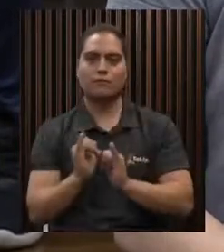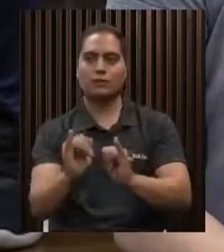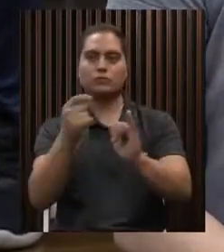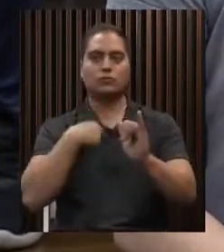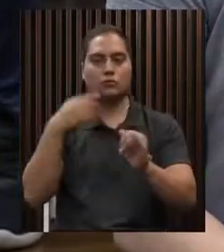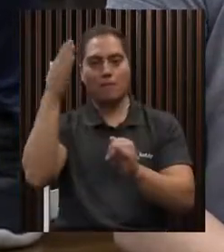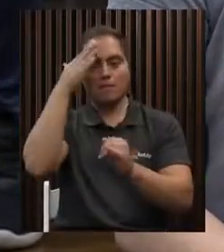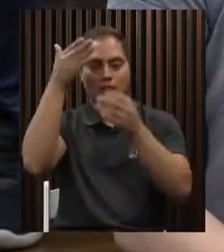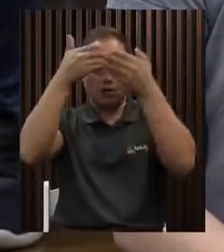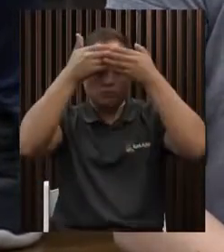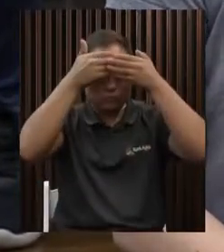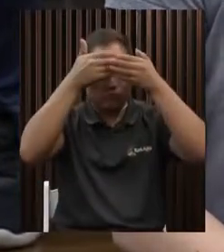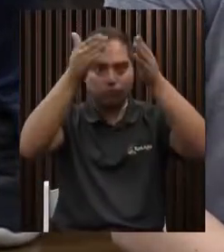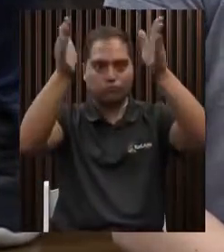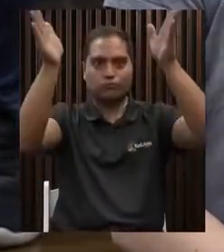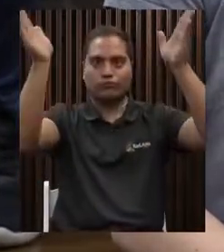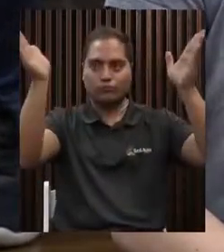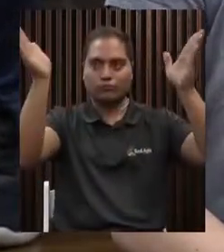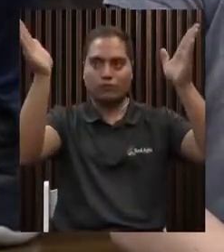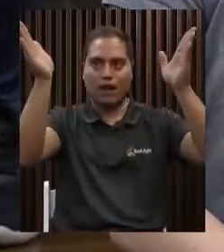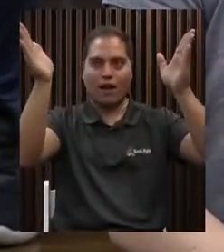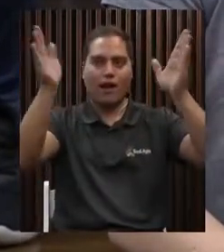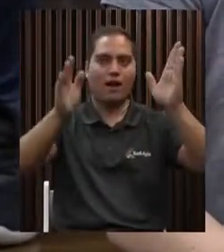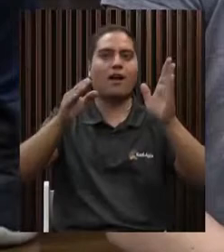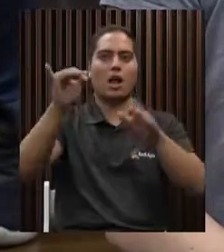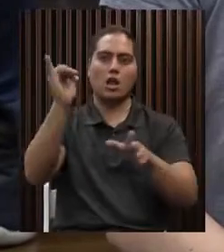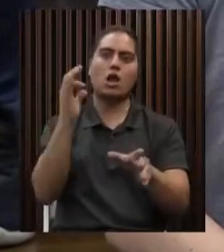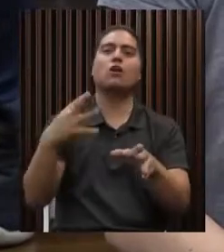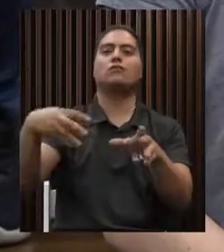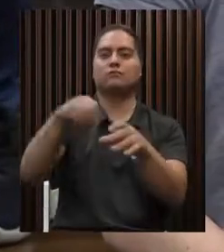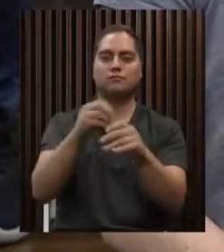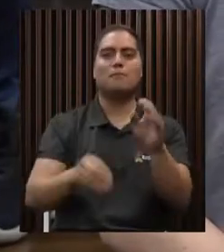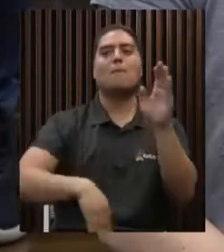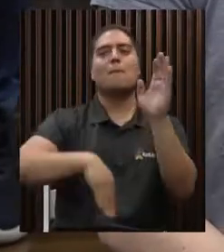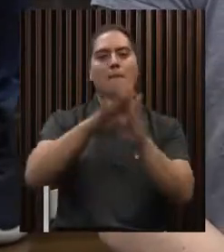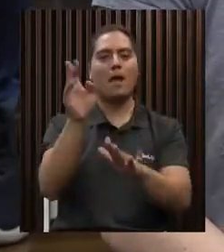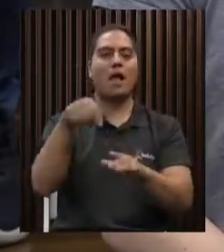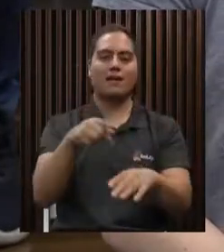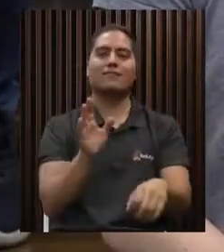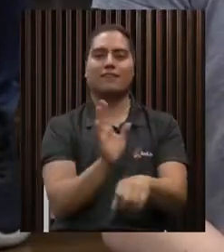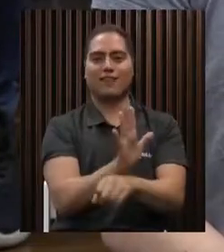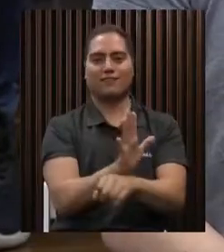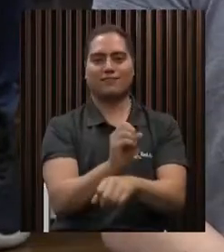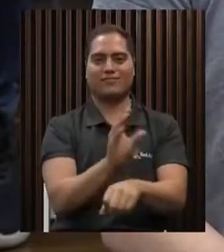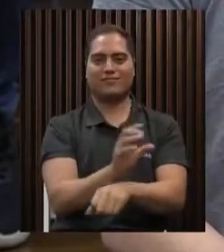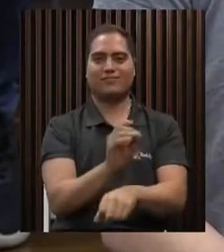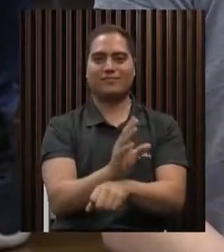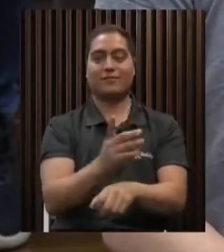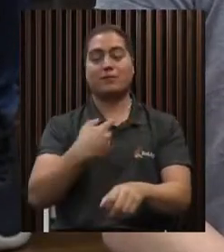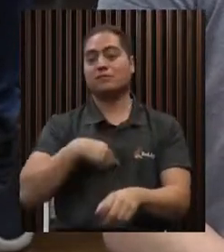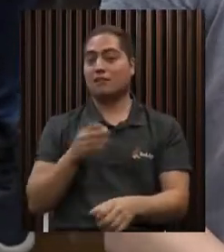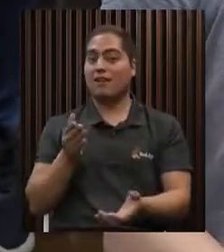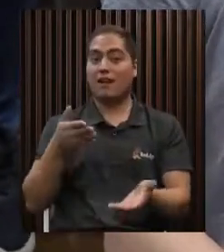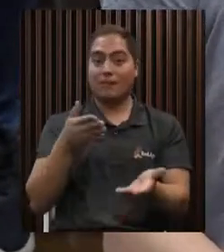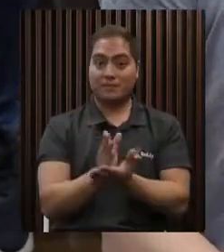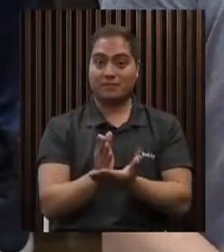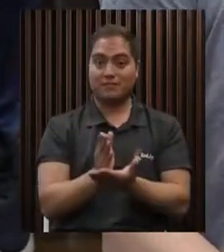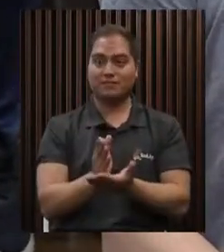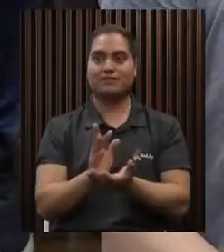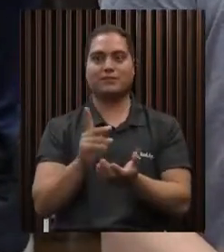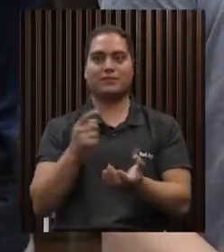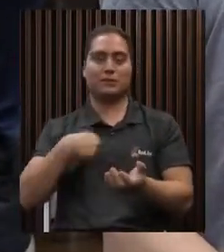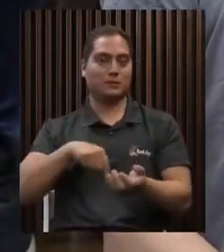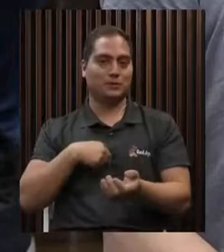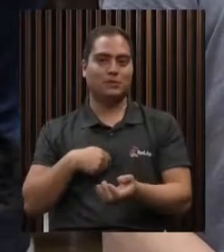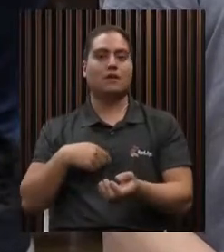hacer más inclusivo el teatro, si bien estamos empezando, pero ya nos estamos